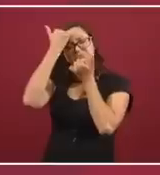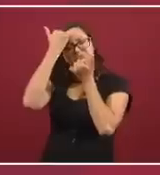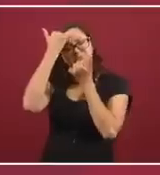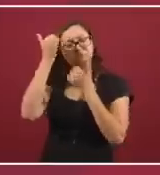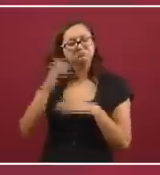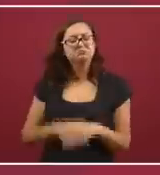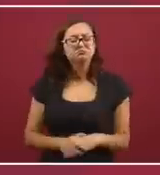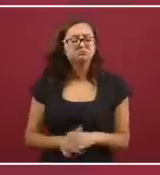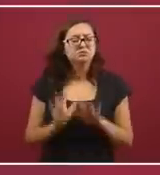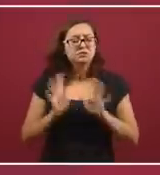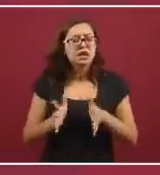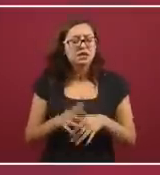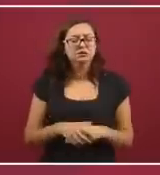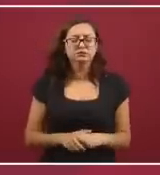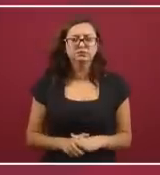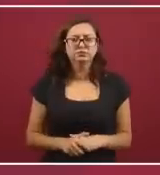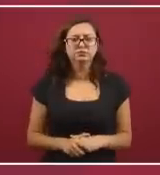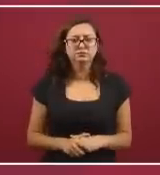y